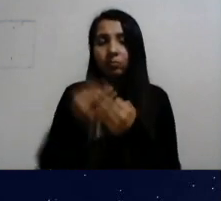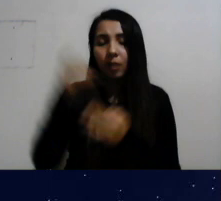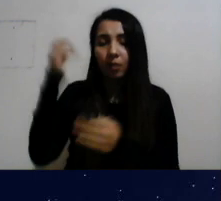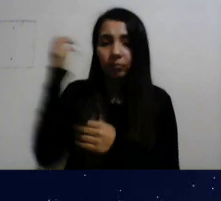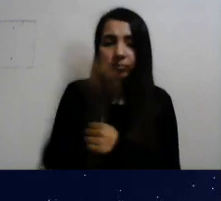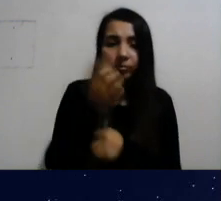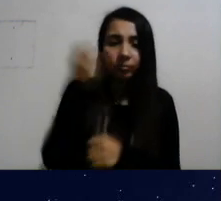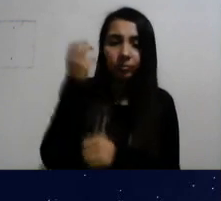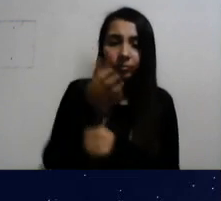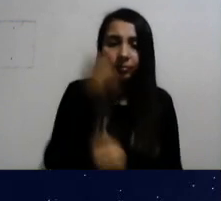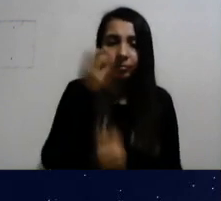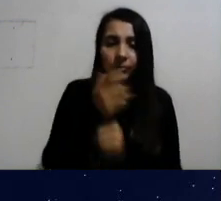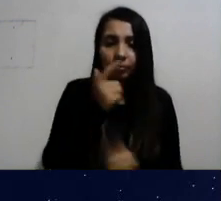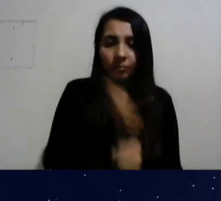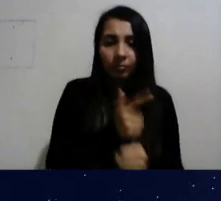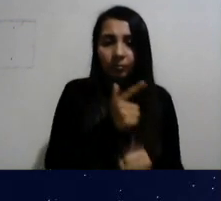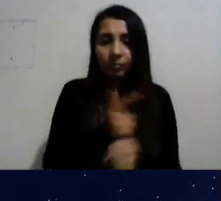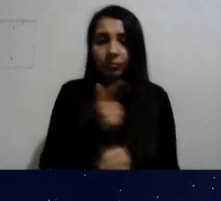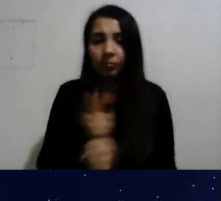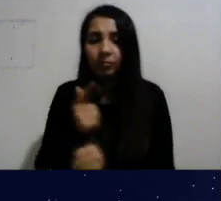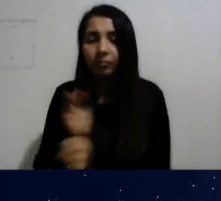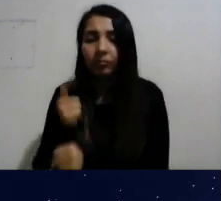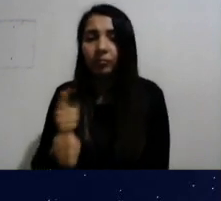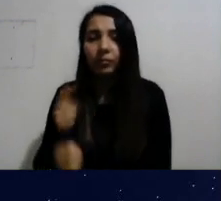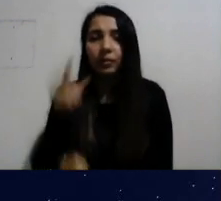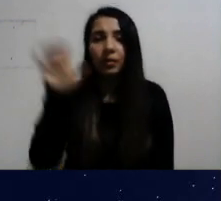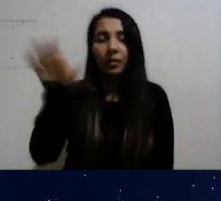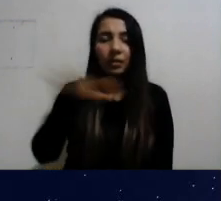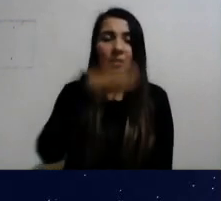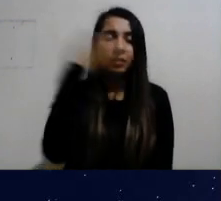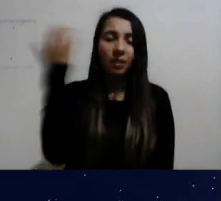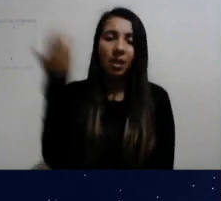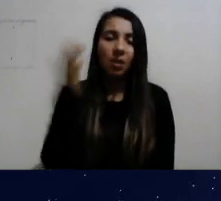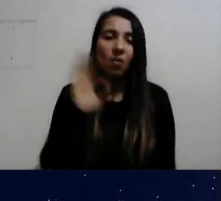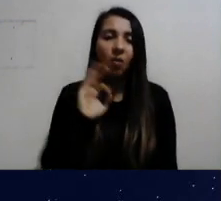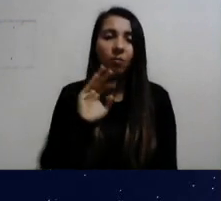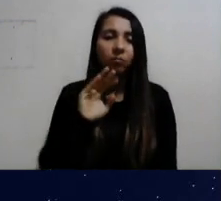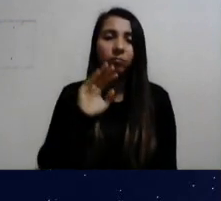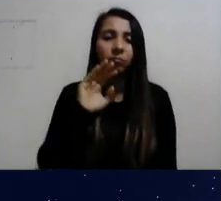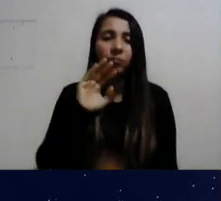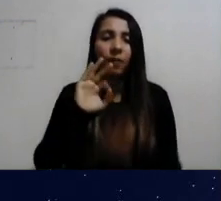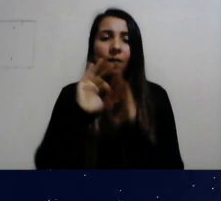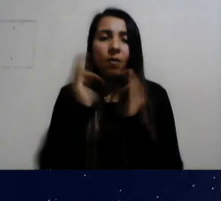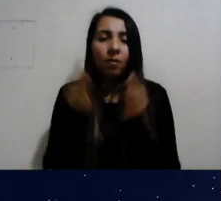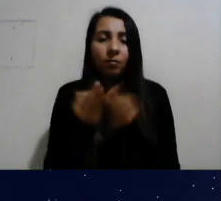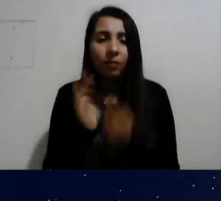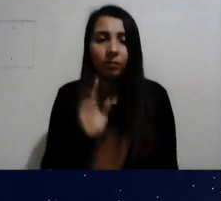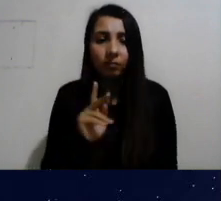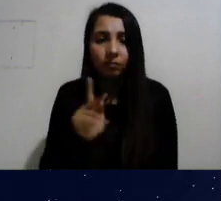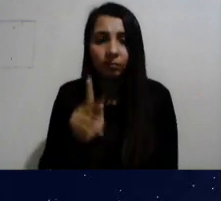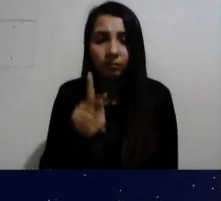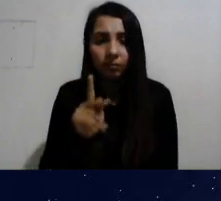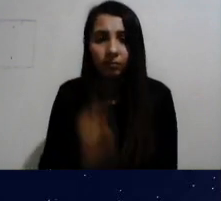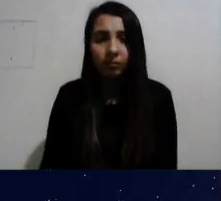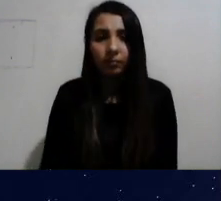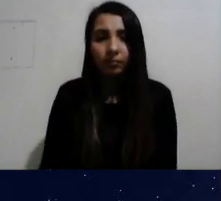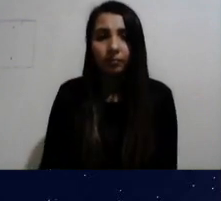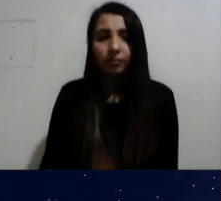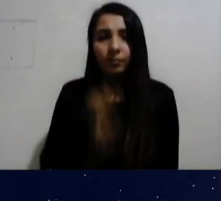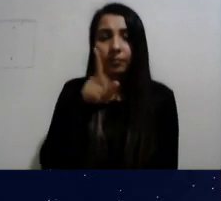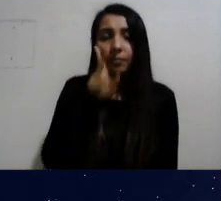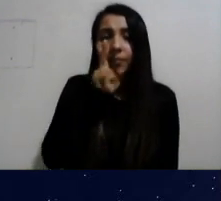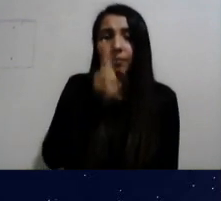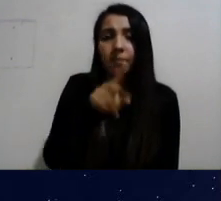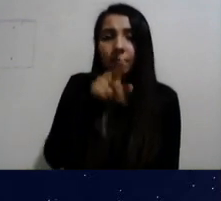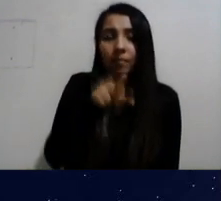de todos los asteroides que se han detectado en un mapeo del cielo que hizo Sloan,